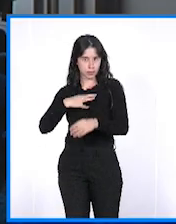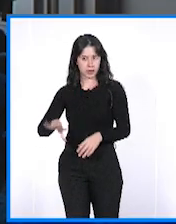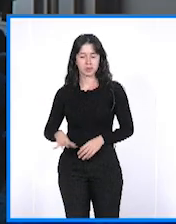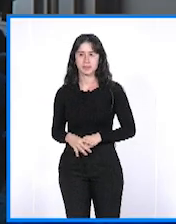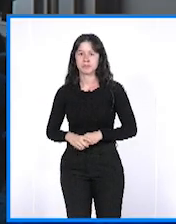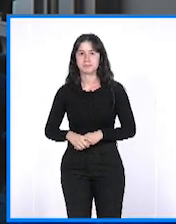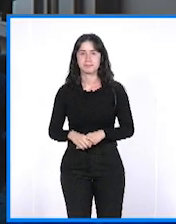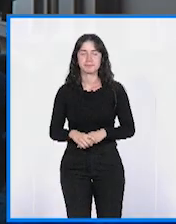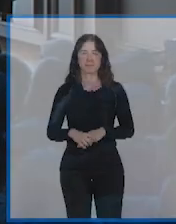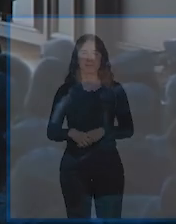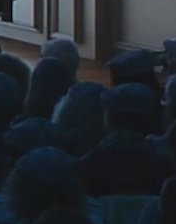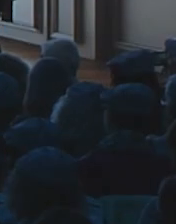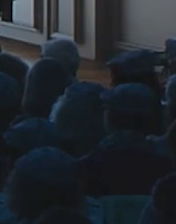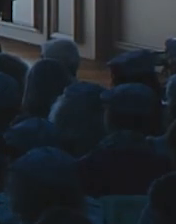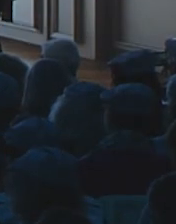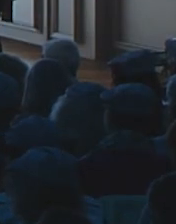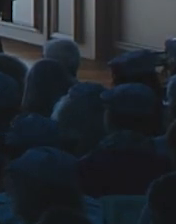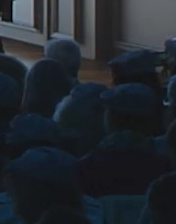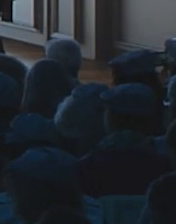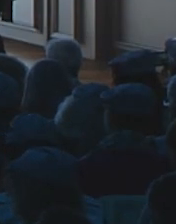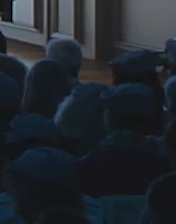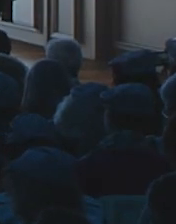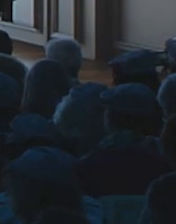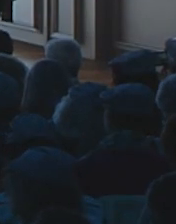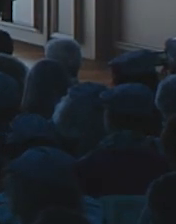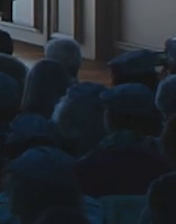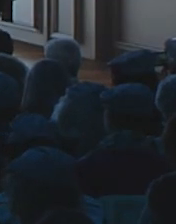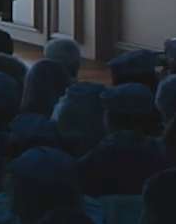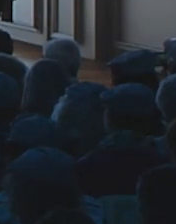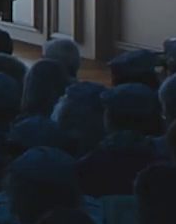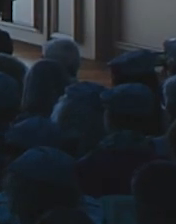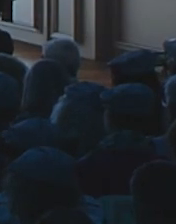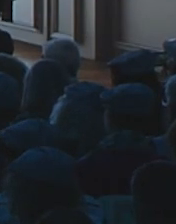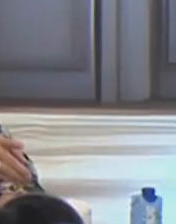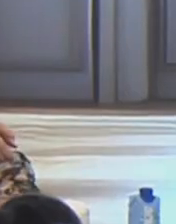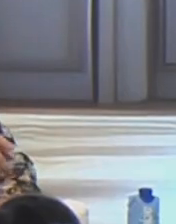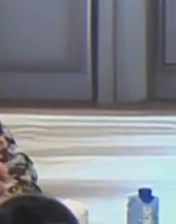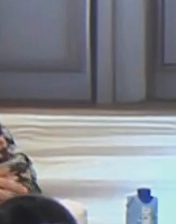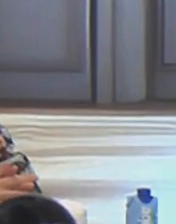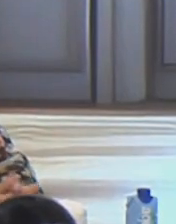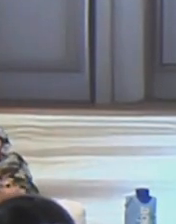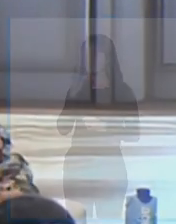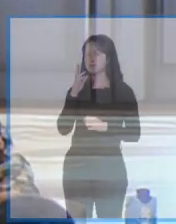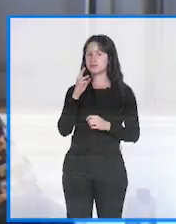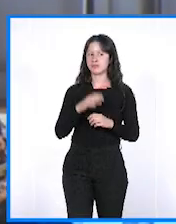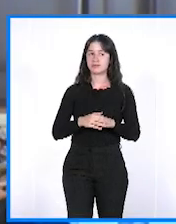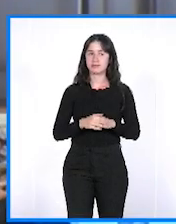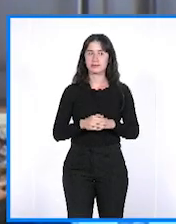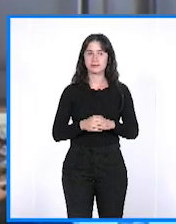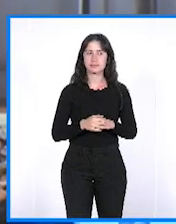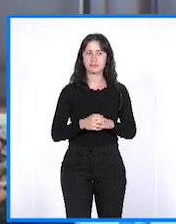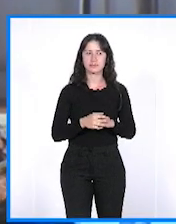eh eh vale perfecto decía que hemos Perdón Puedes mirar ahí hemos